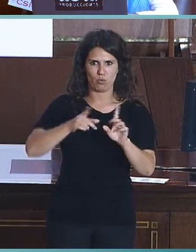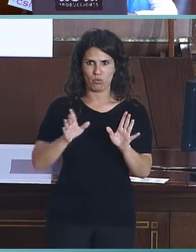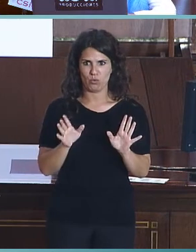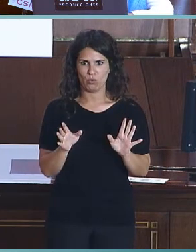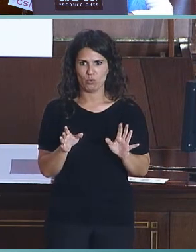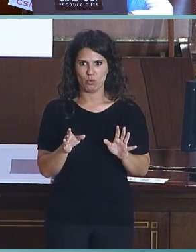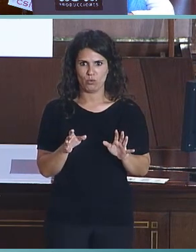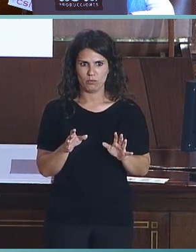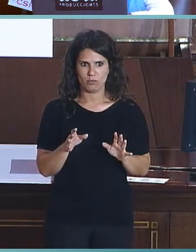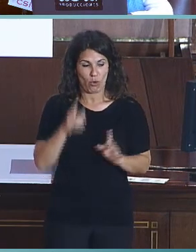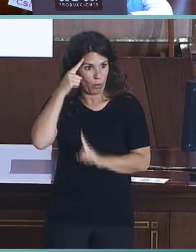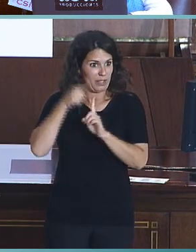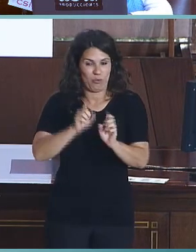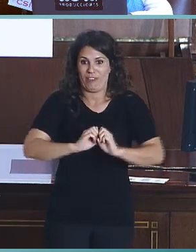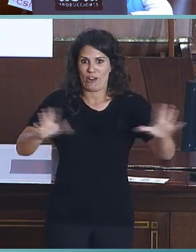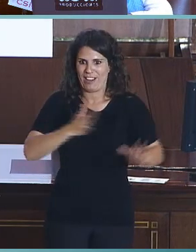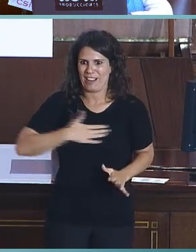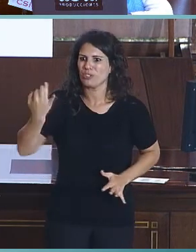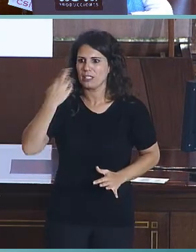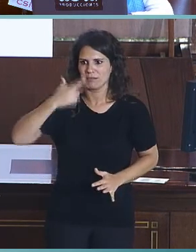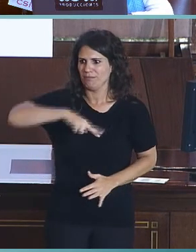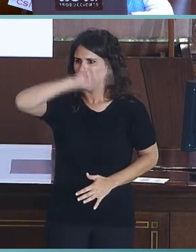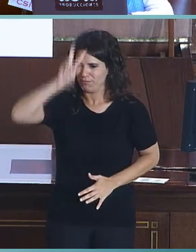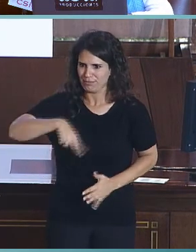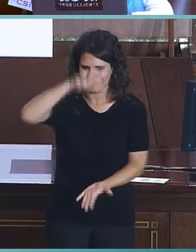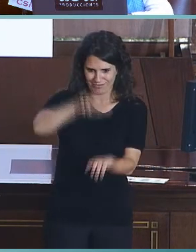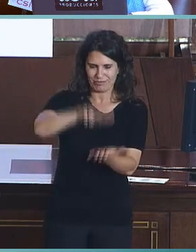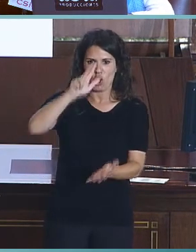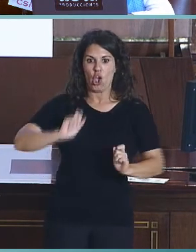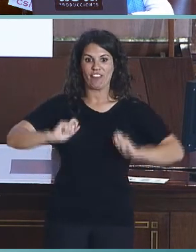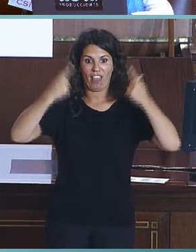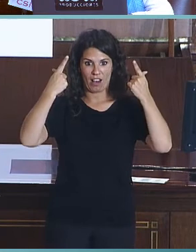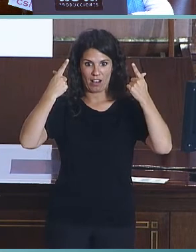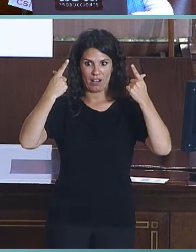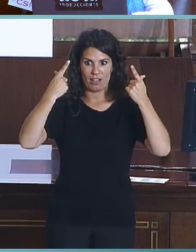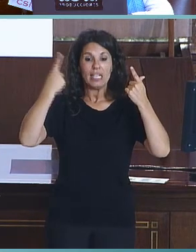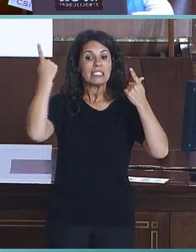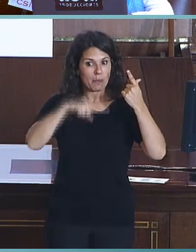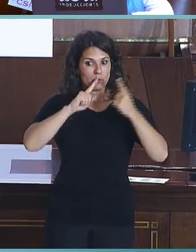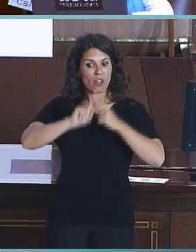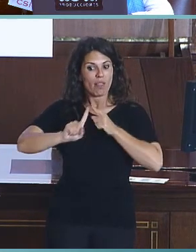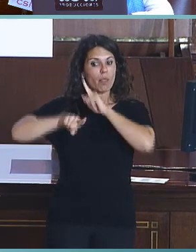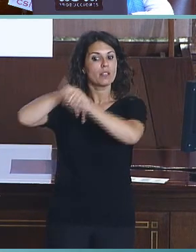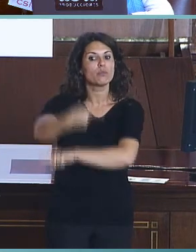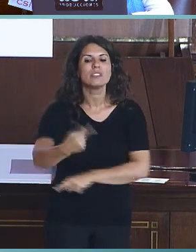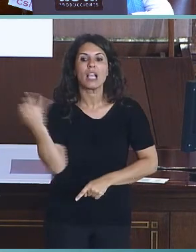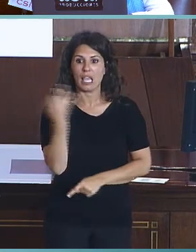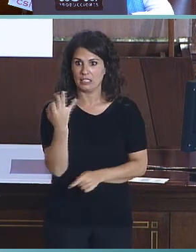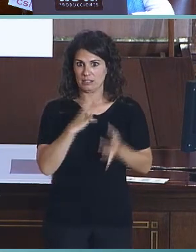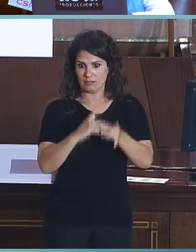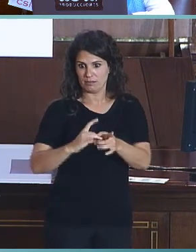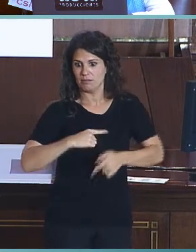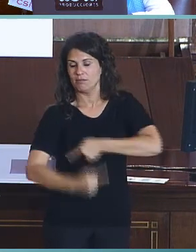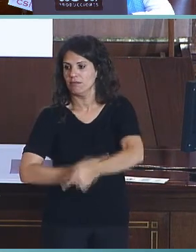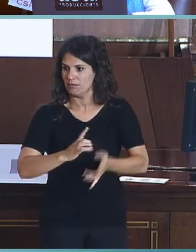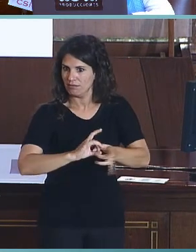por conseguir el reconocimiento oficial y todo lo que eso trae luego a continuación, en particular, ese